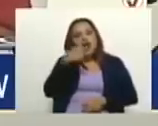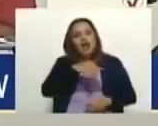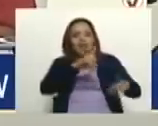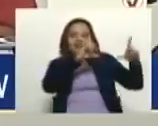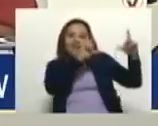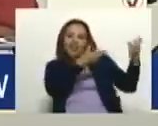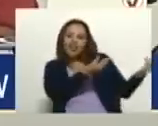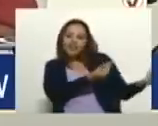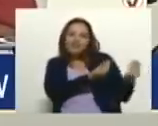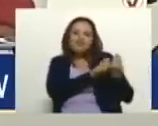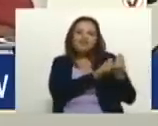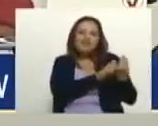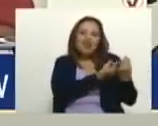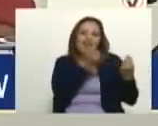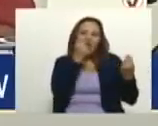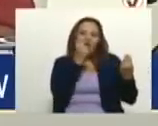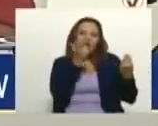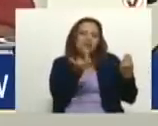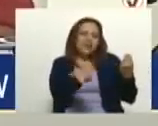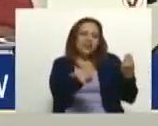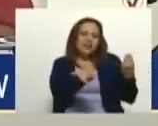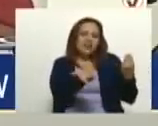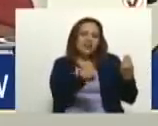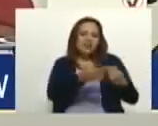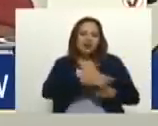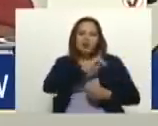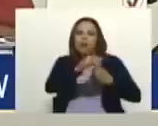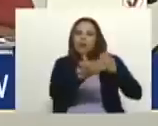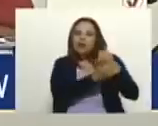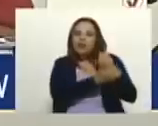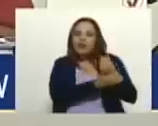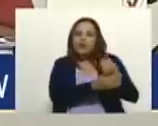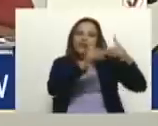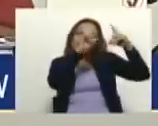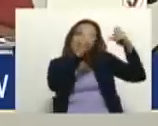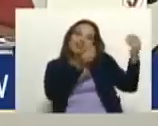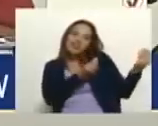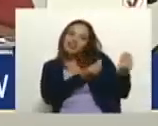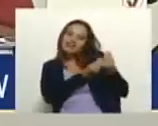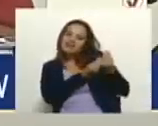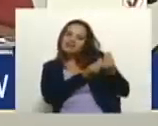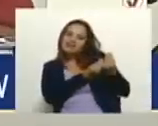al lado de Juan Guaidó.